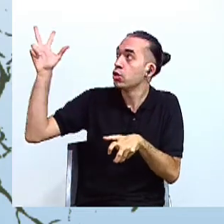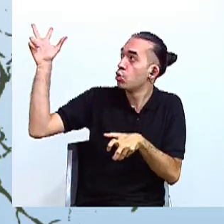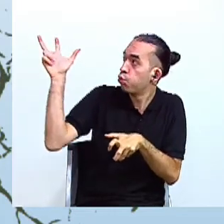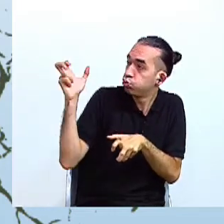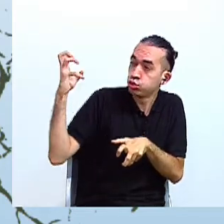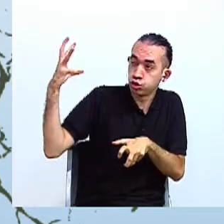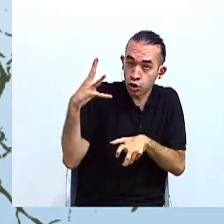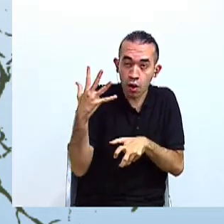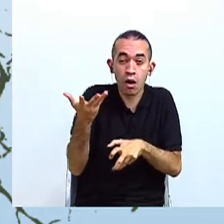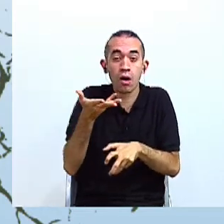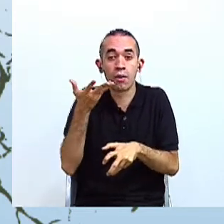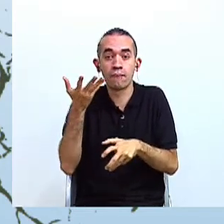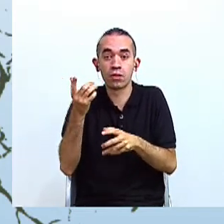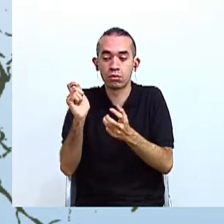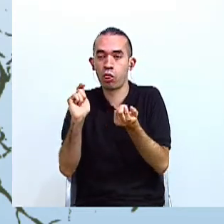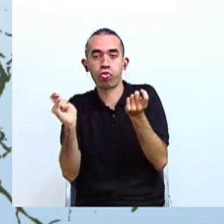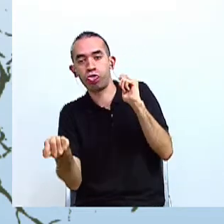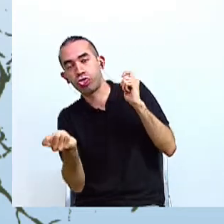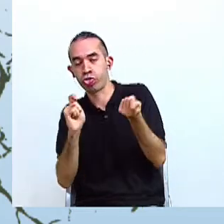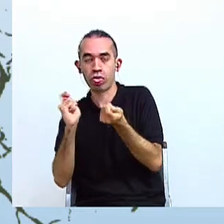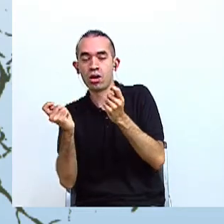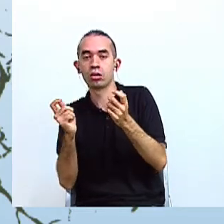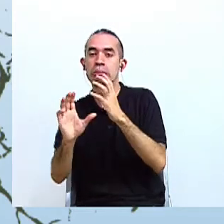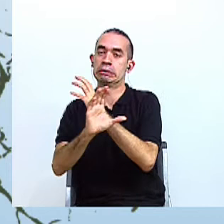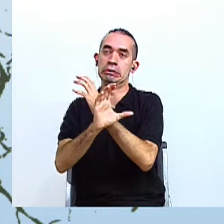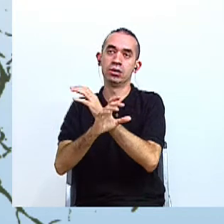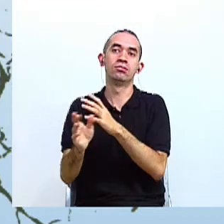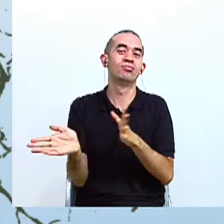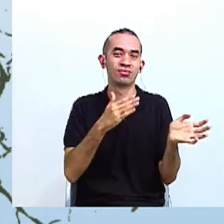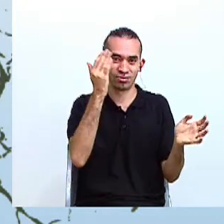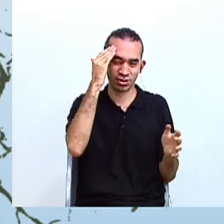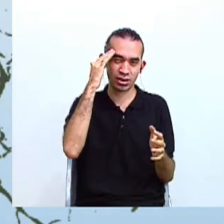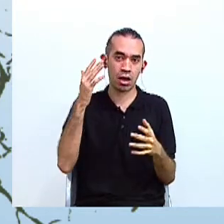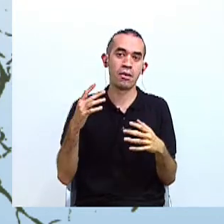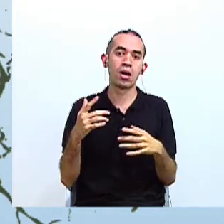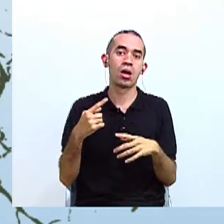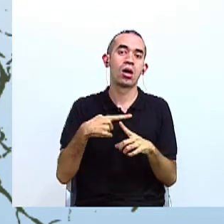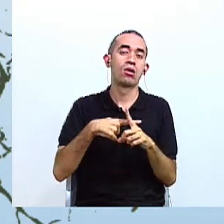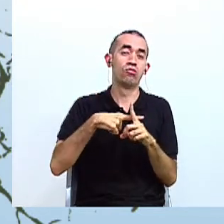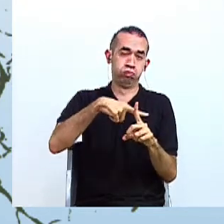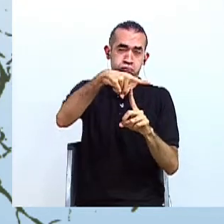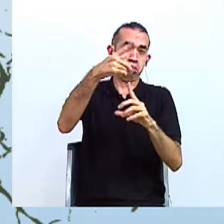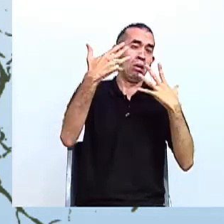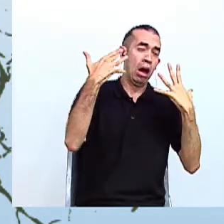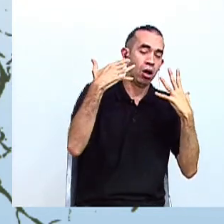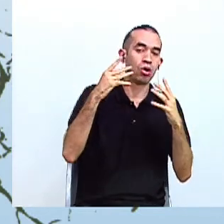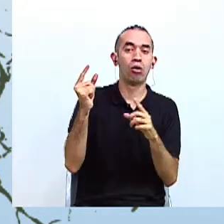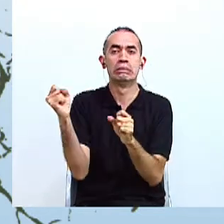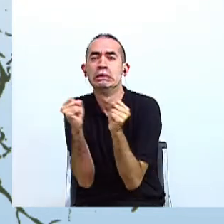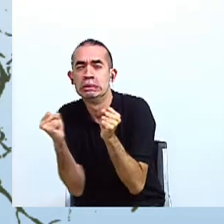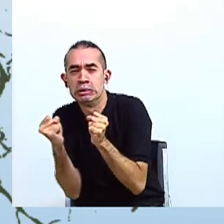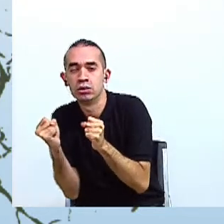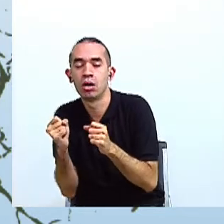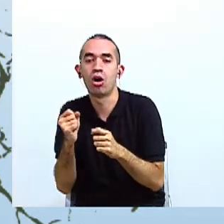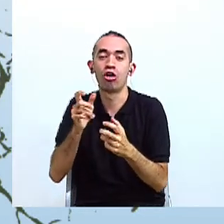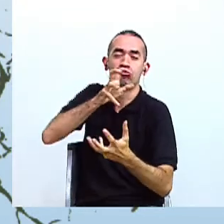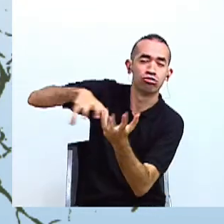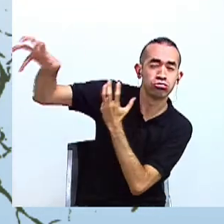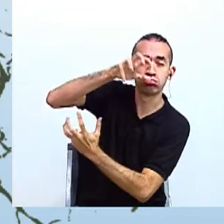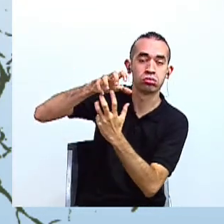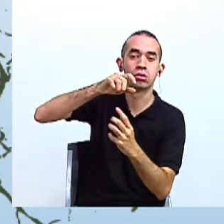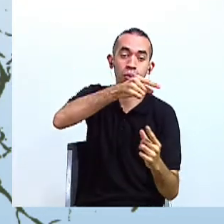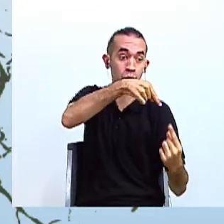que reflexionar. Como dijimos, la ola de calor, las olas de frío, los huracanes, los tornados, en fin,